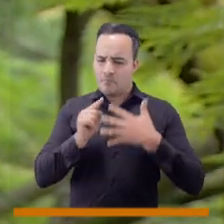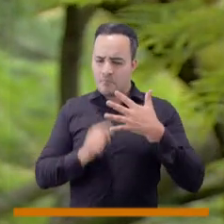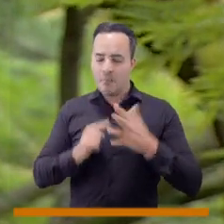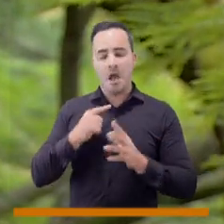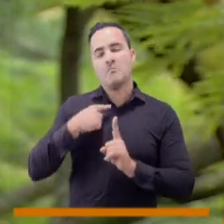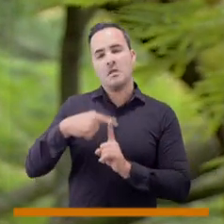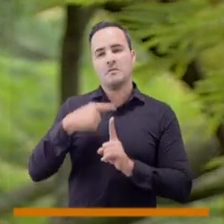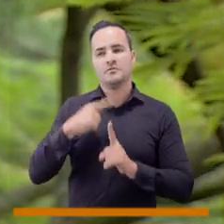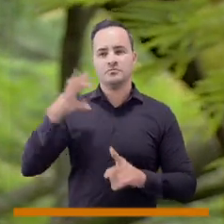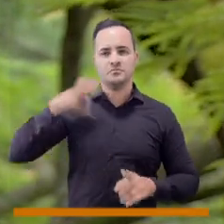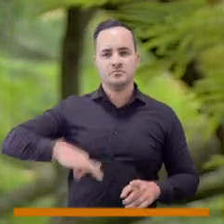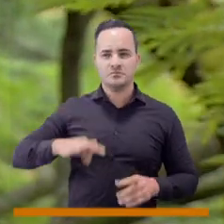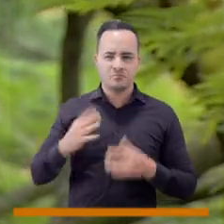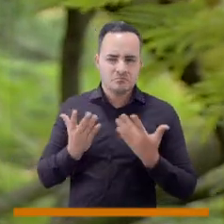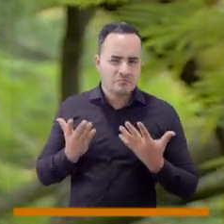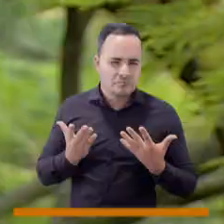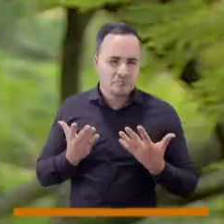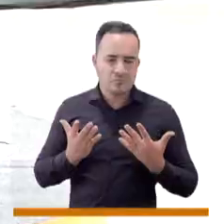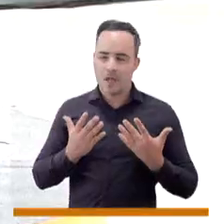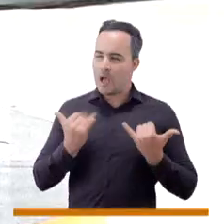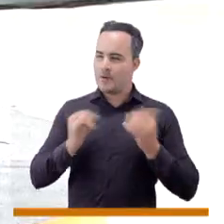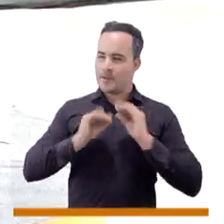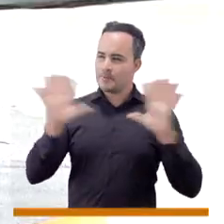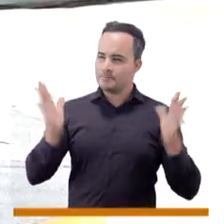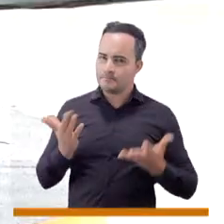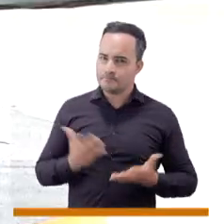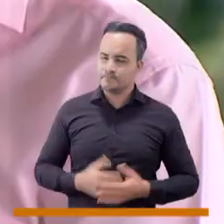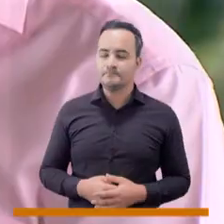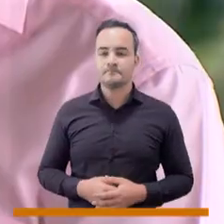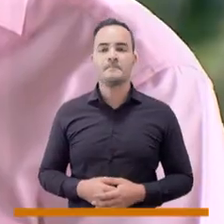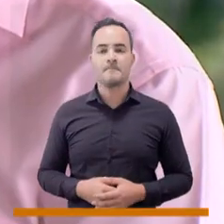rumbo? Catherine, hay un asunto interesantísimo.